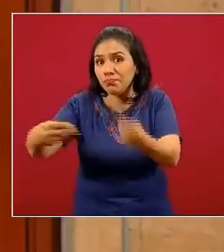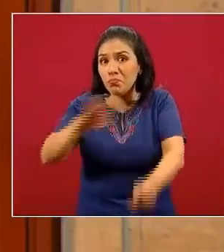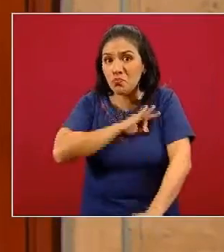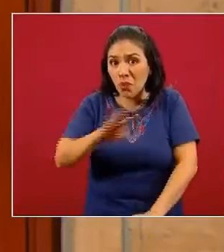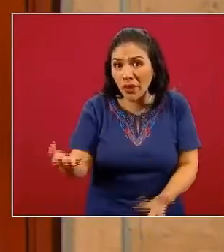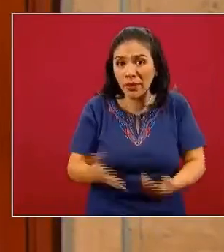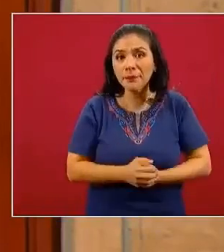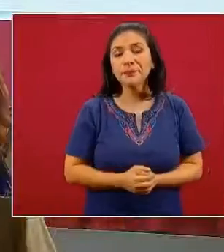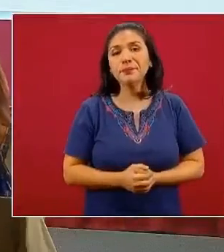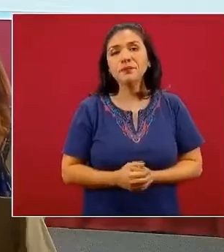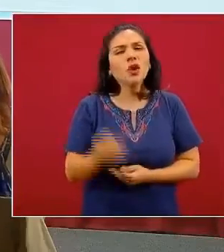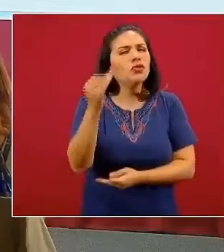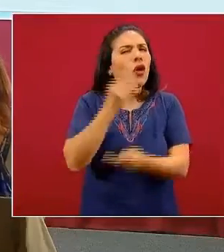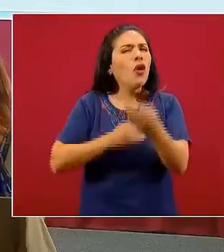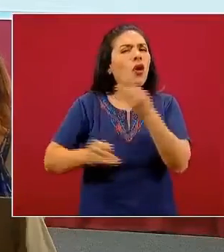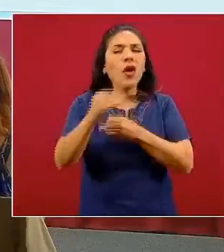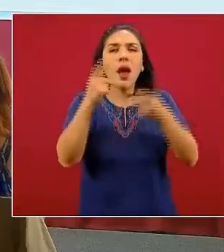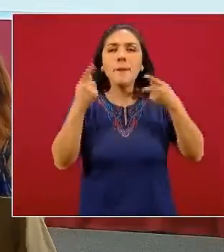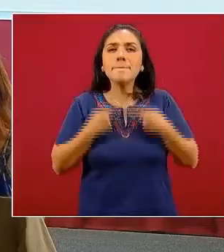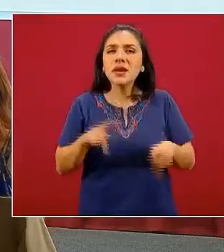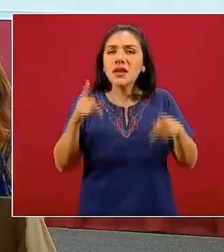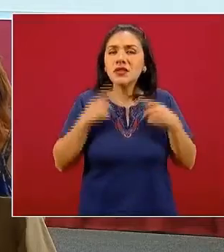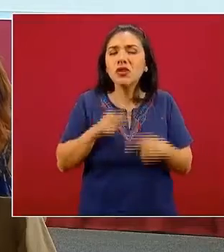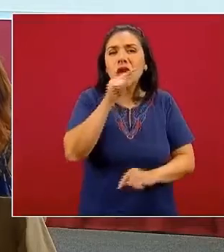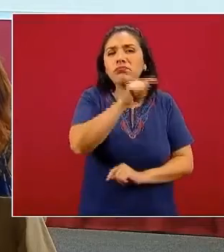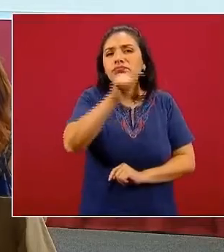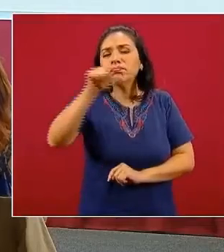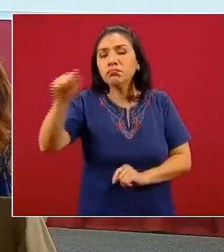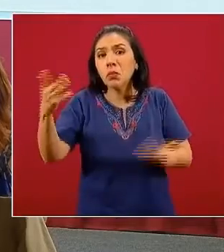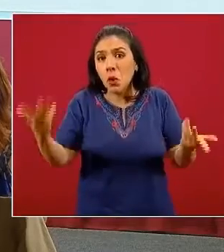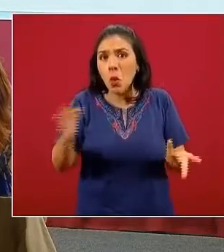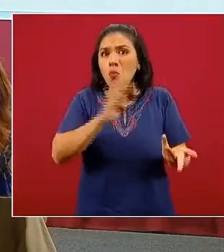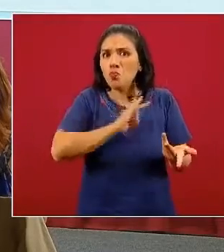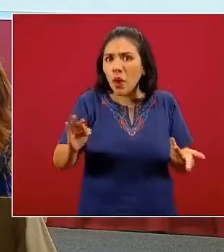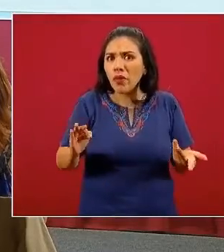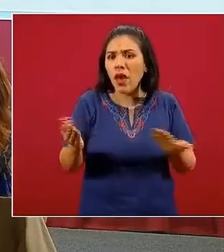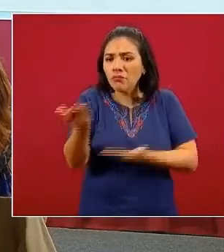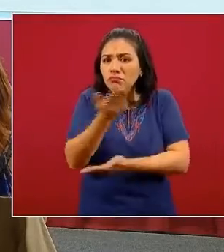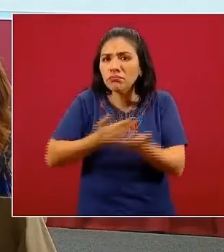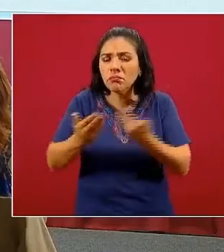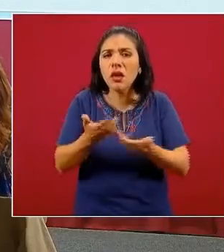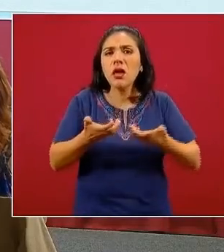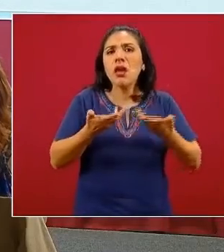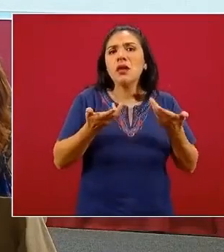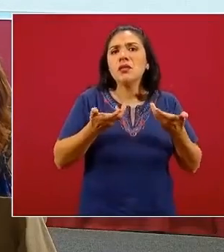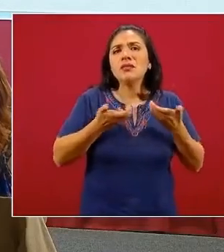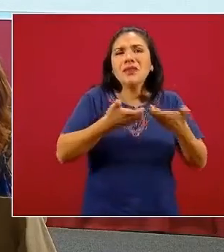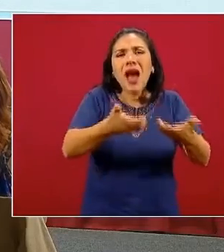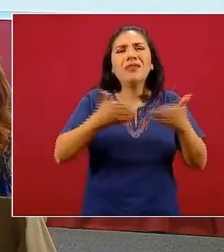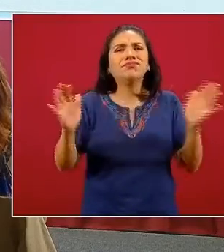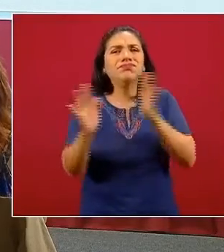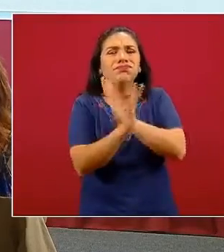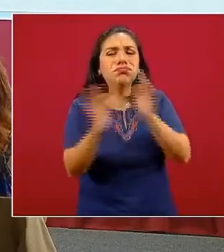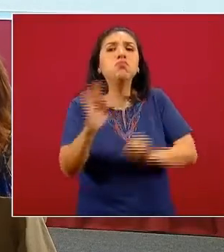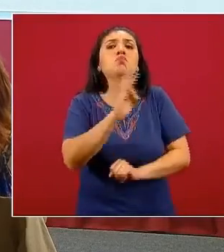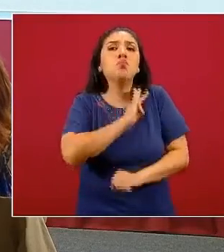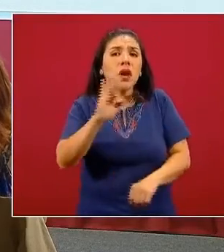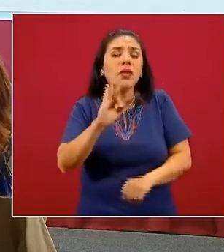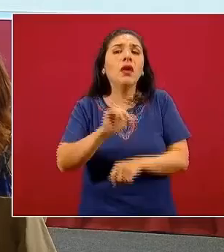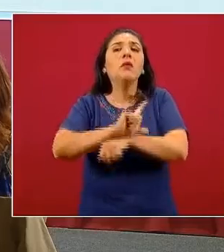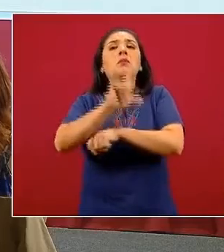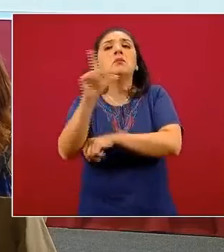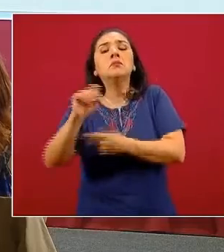otros. Todas las personas que puedan convivir en el espacio público potencialmente pueden